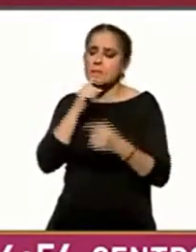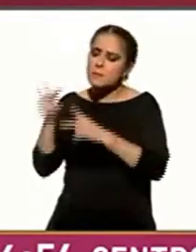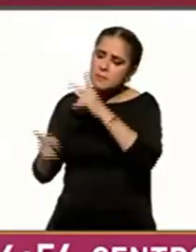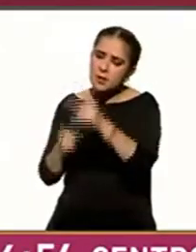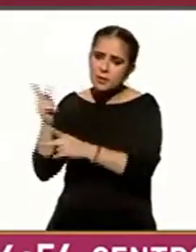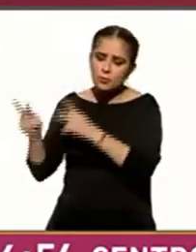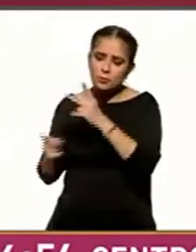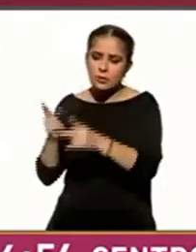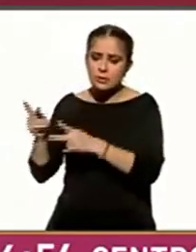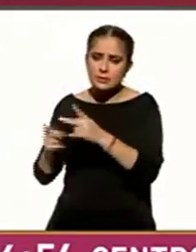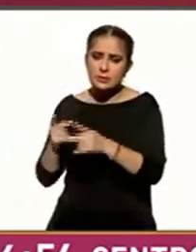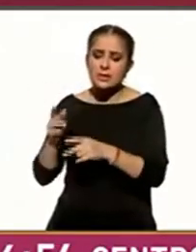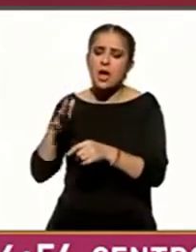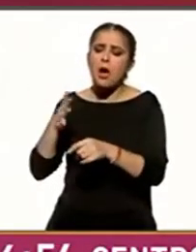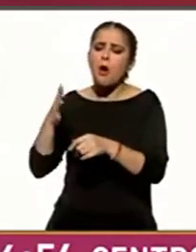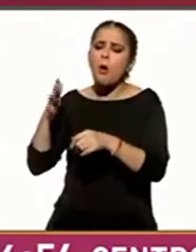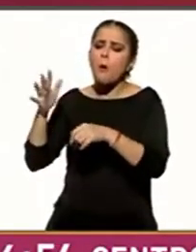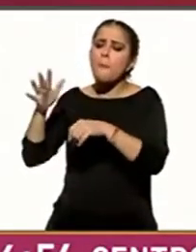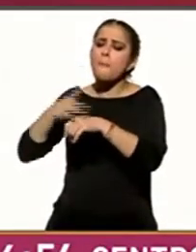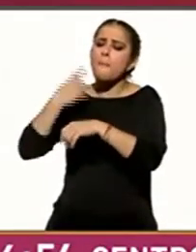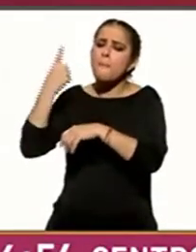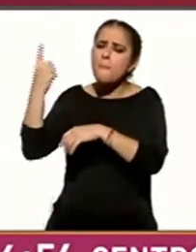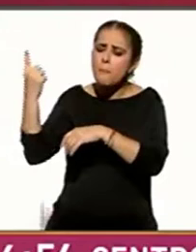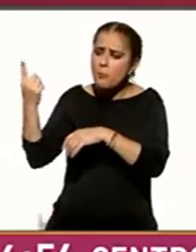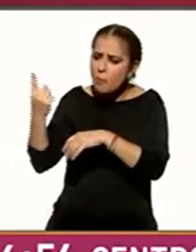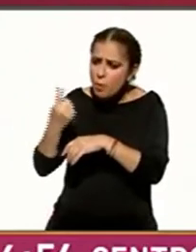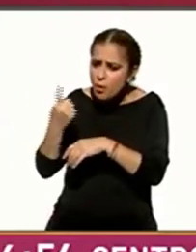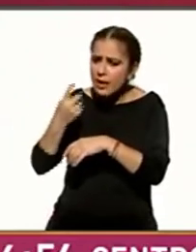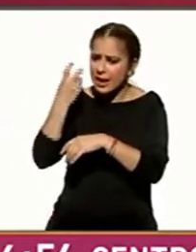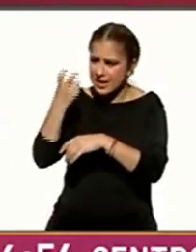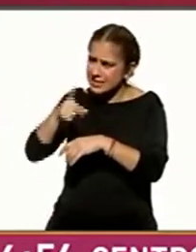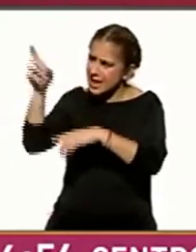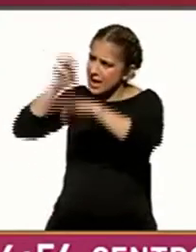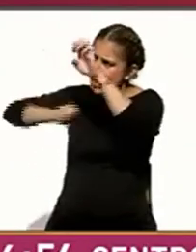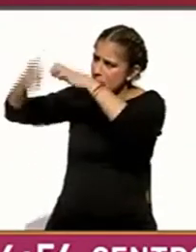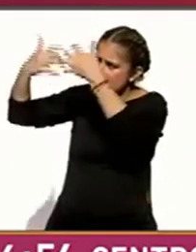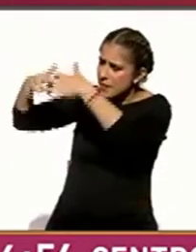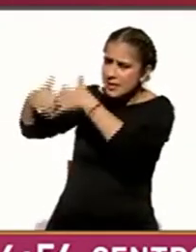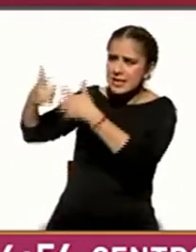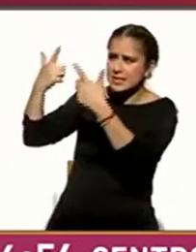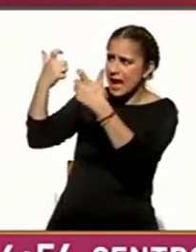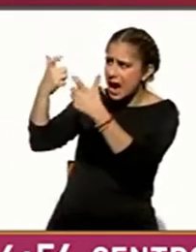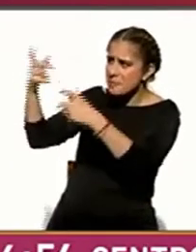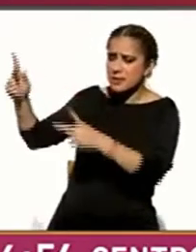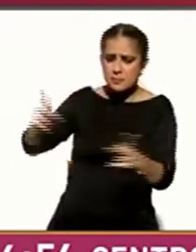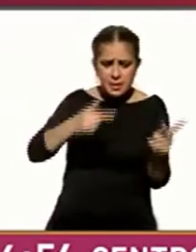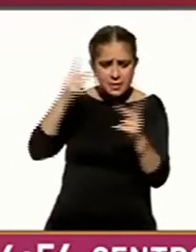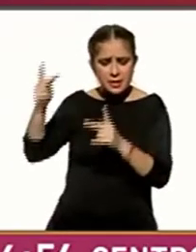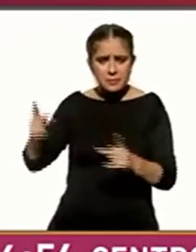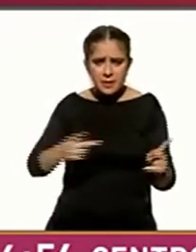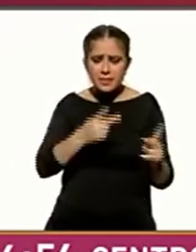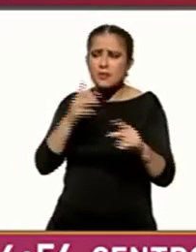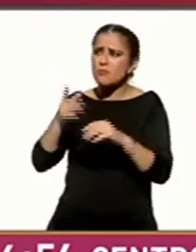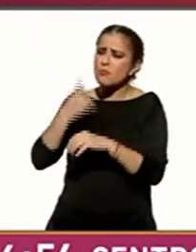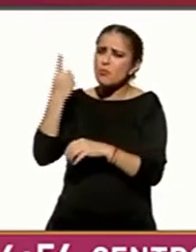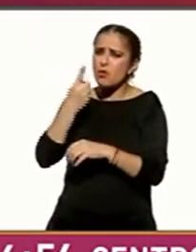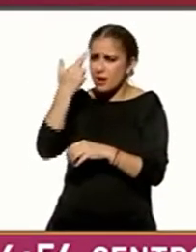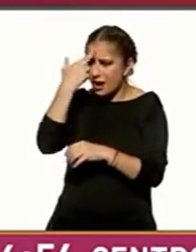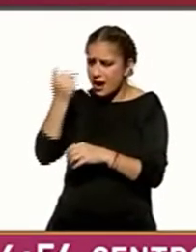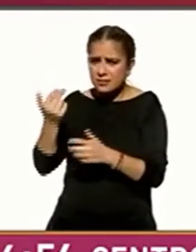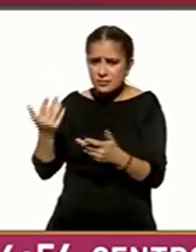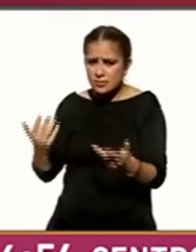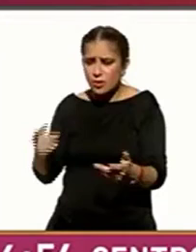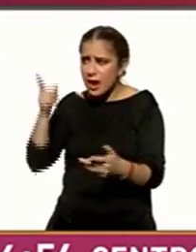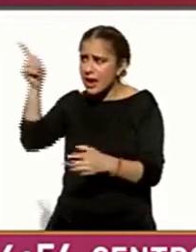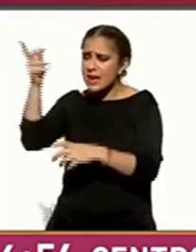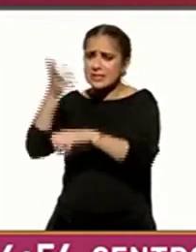esta demanda, cuál es la intención que tienen estas armadoras, si las empresas que fabrican armas en Estados Unidos